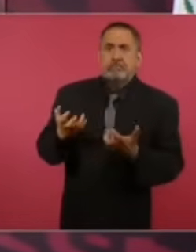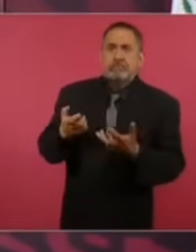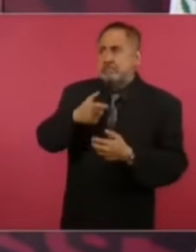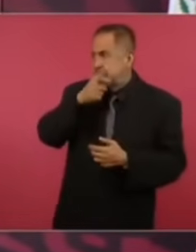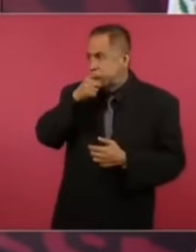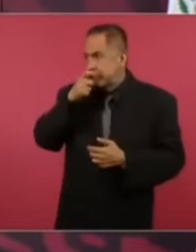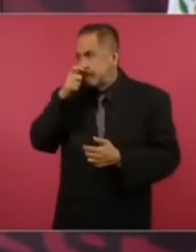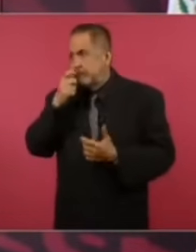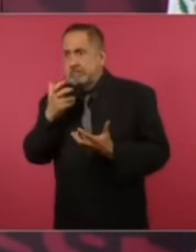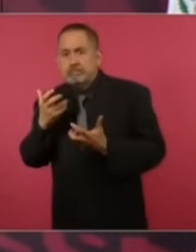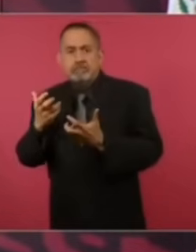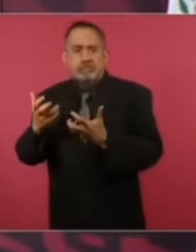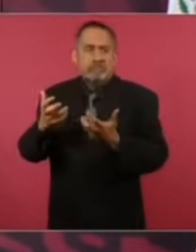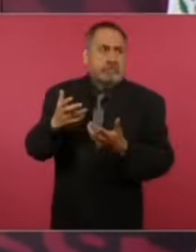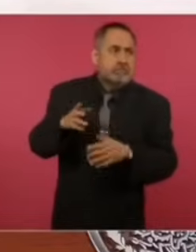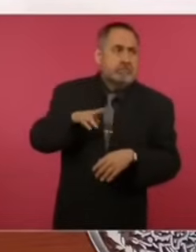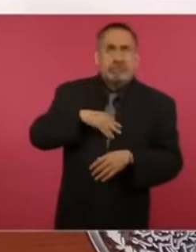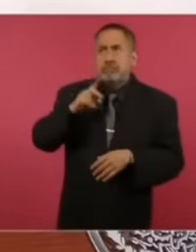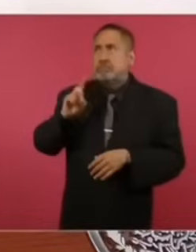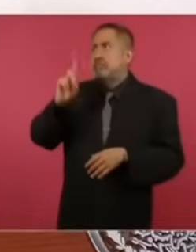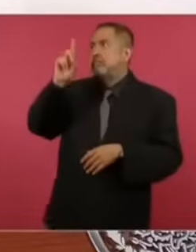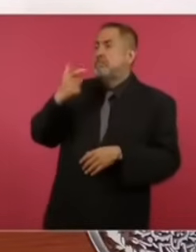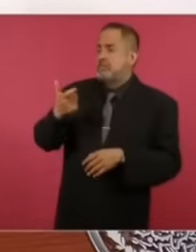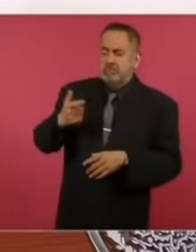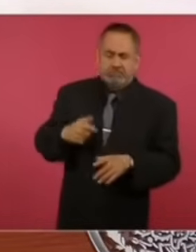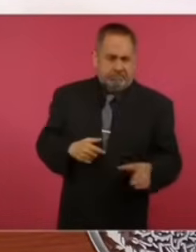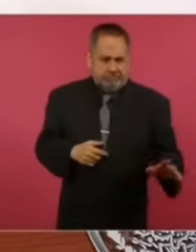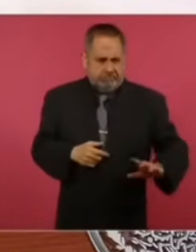que el dinero es nuestro